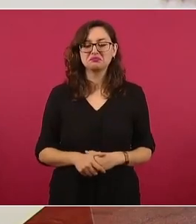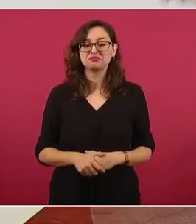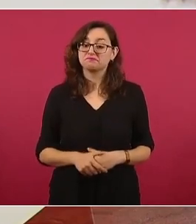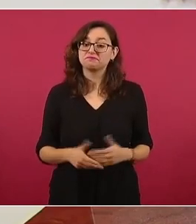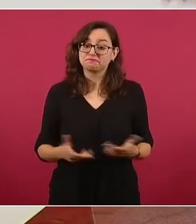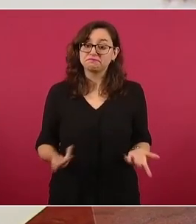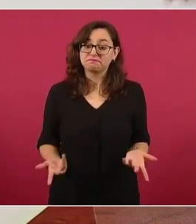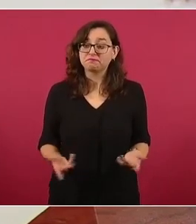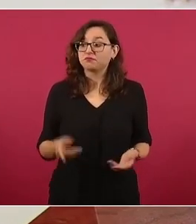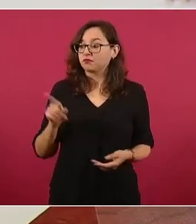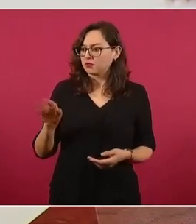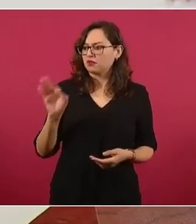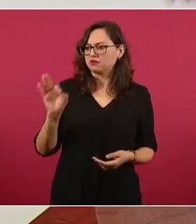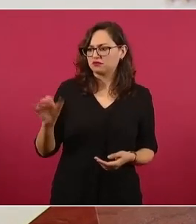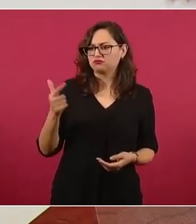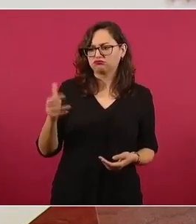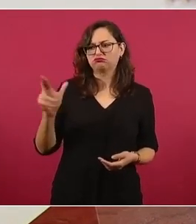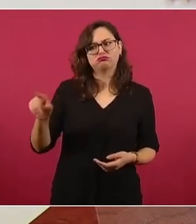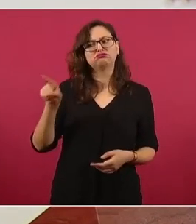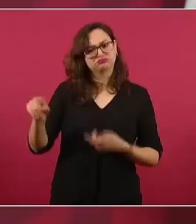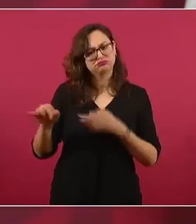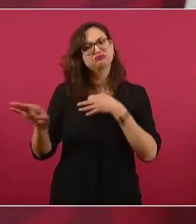está actuando la fiscalía.